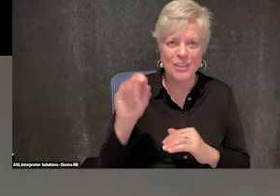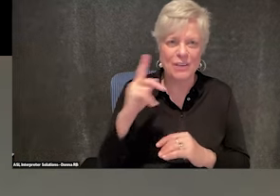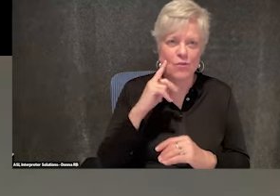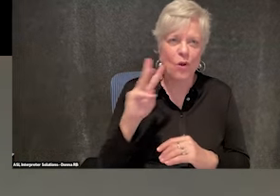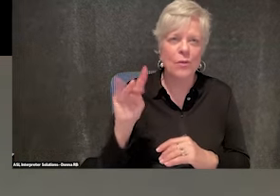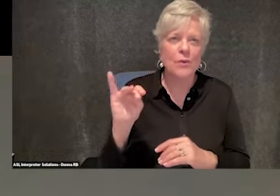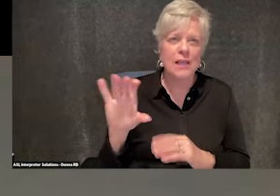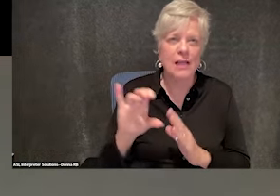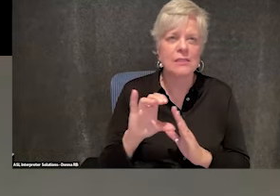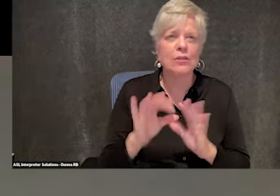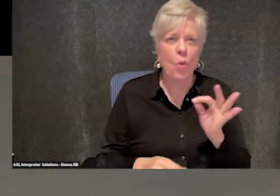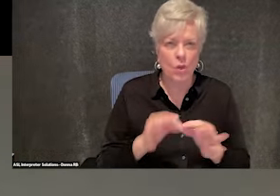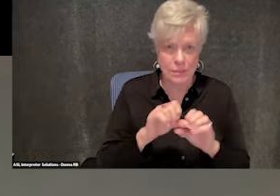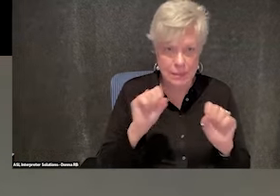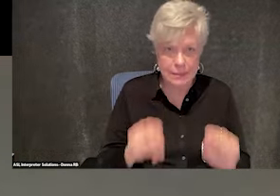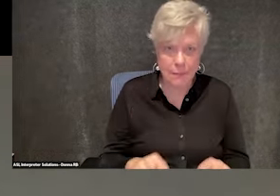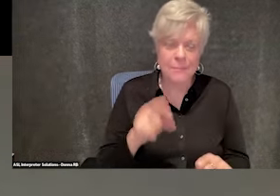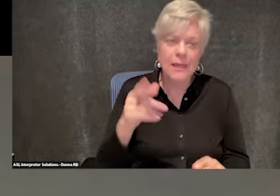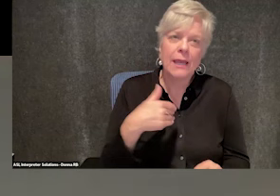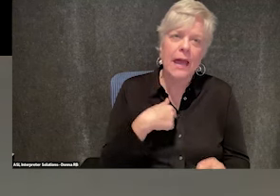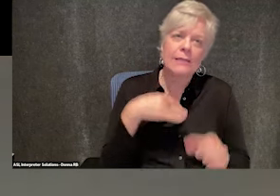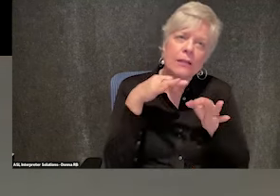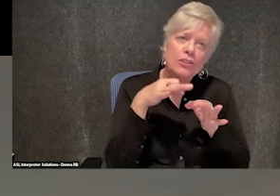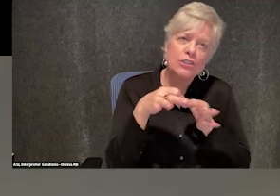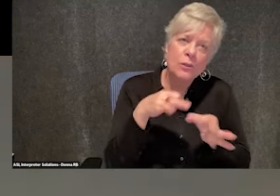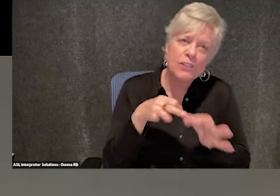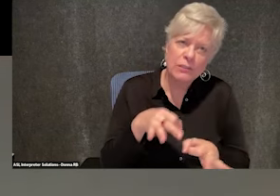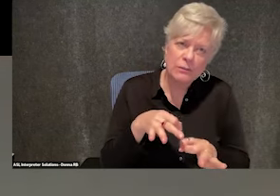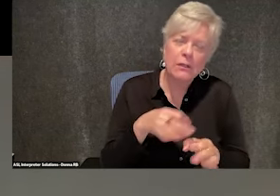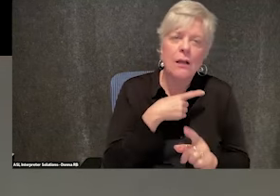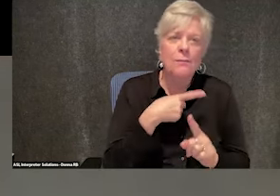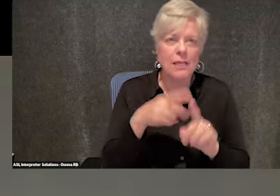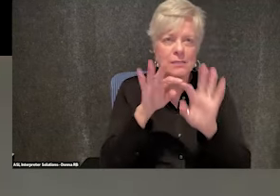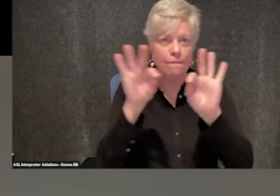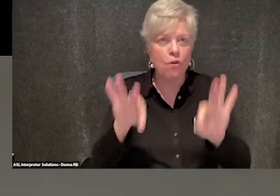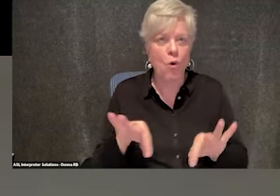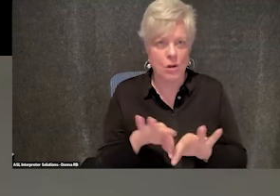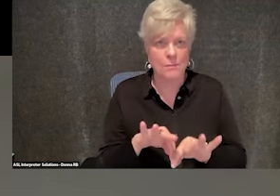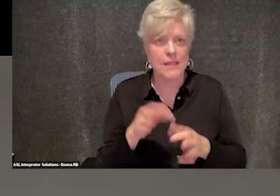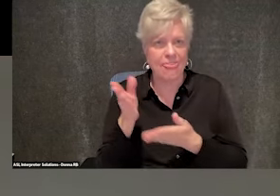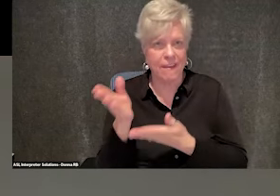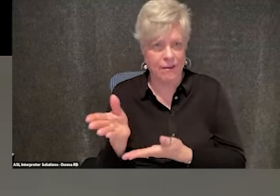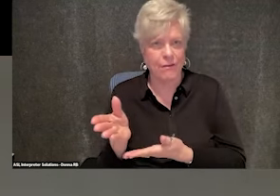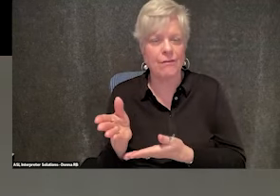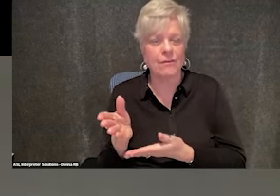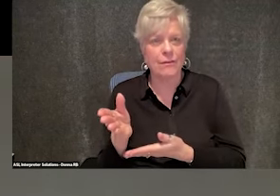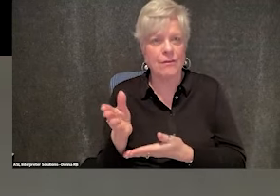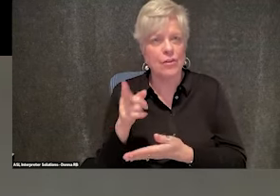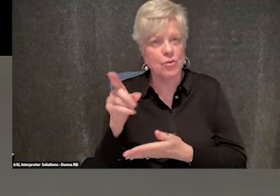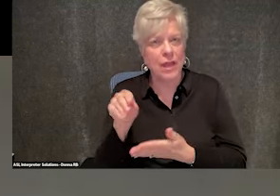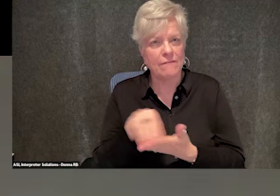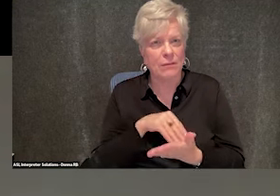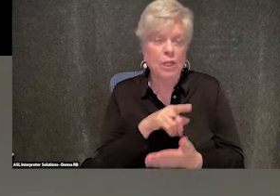estos recursos. Usted puede también llamar a la Sociedad de Wisconsin de Abogados para preguntar estas